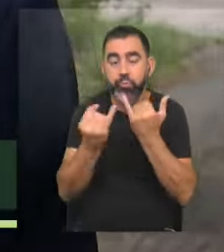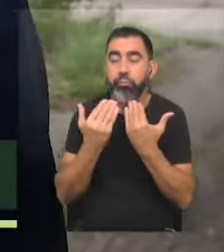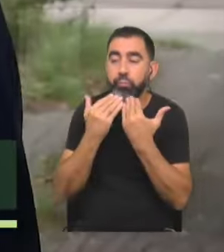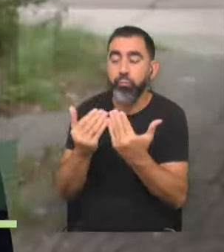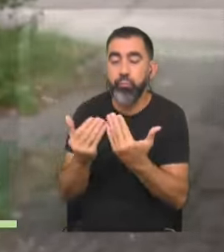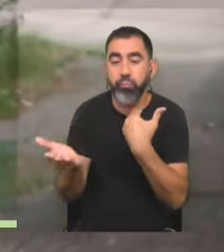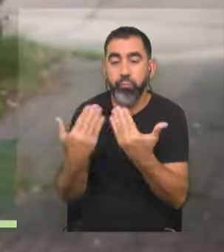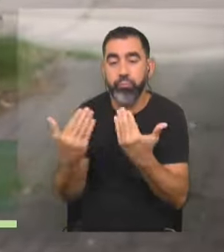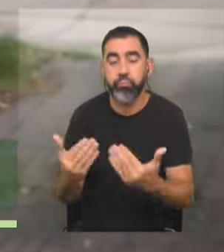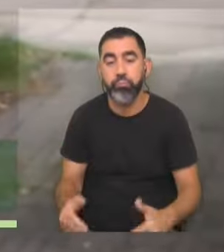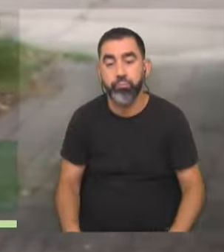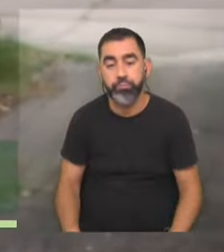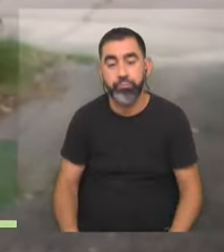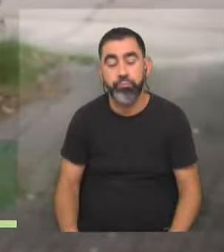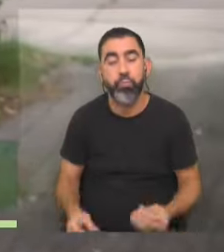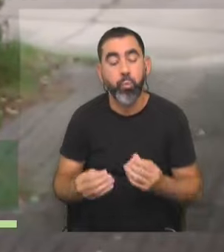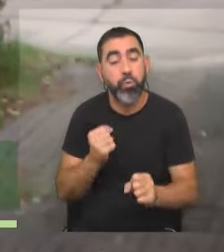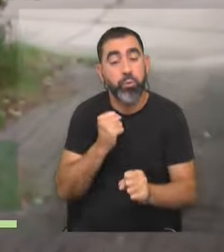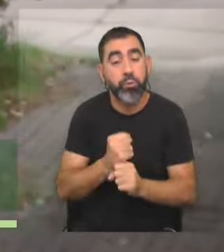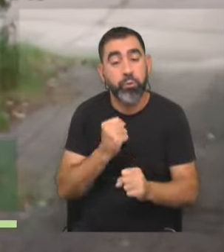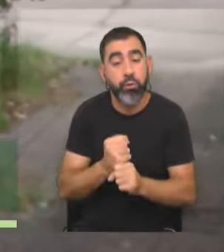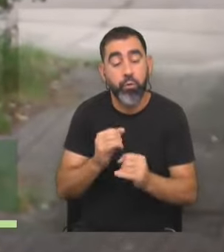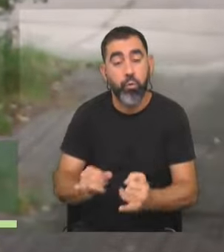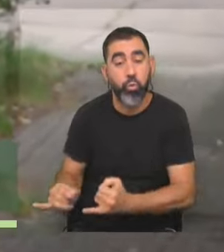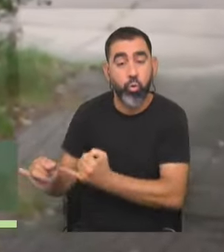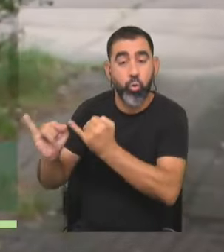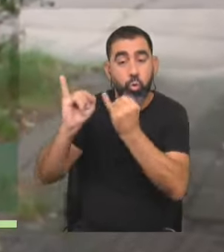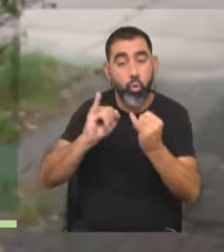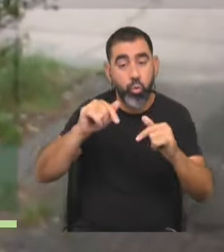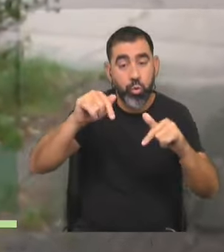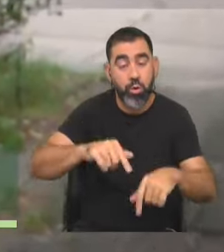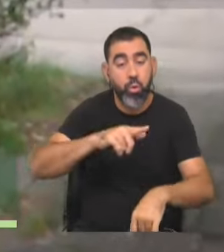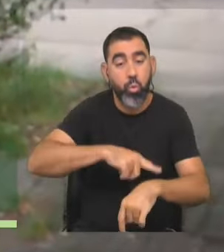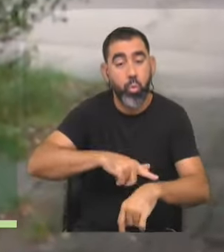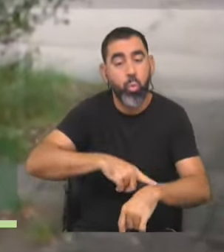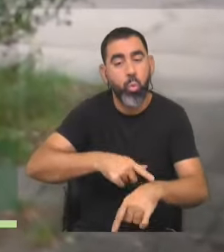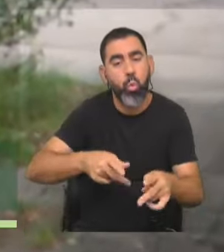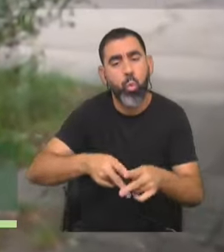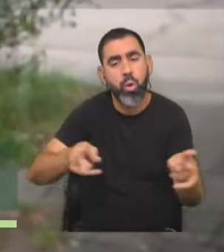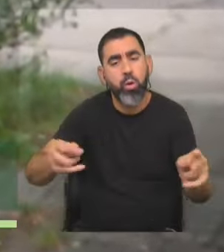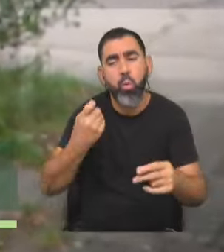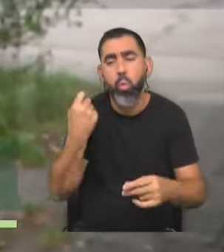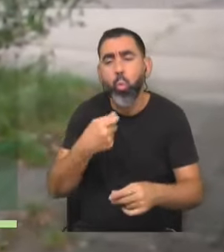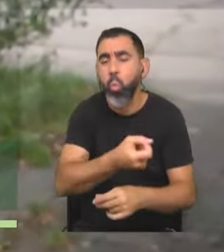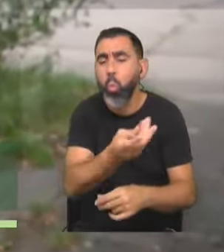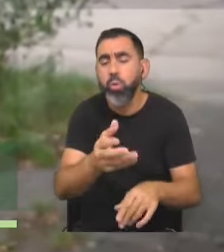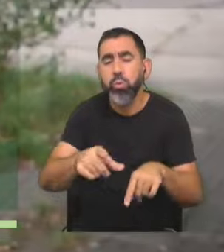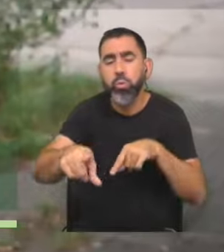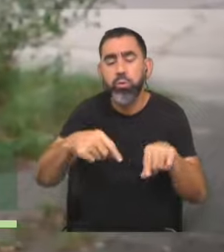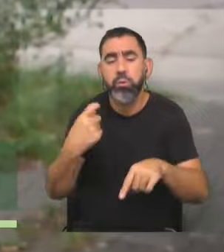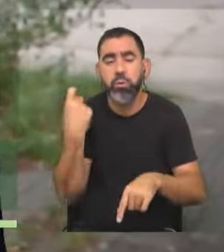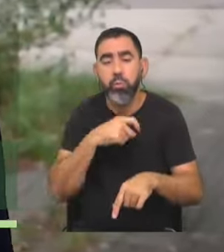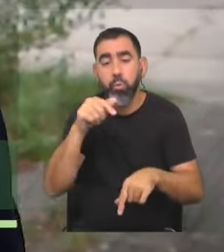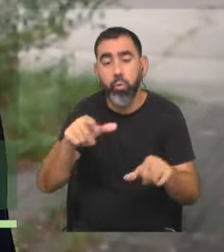gracias por recibirnos cómo va a ser el trabajo en esta jornada se extiende el horario Cuántos trámites quedan todavía por hacer Sí hoy